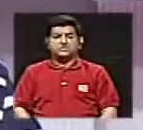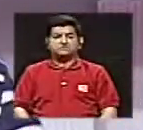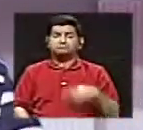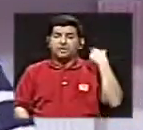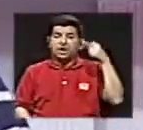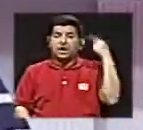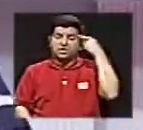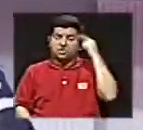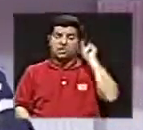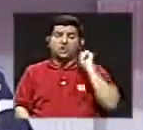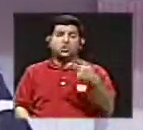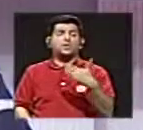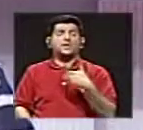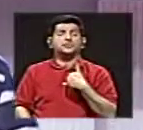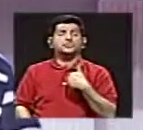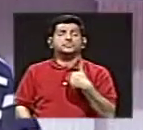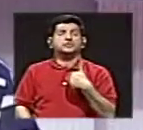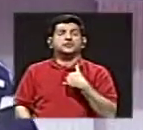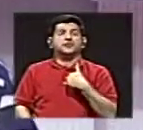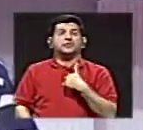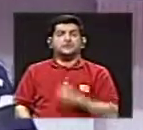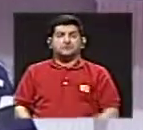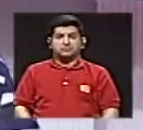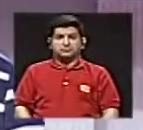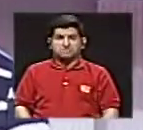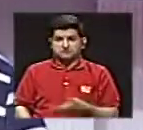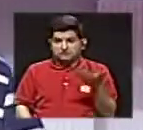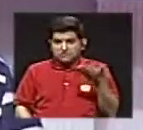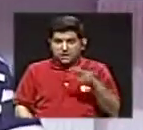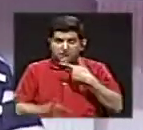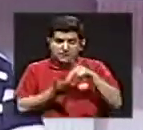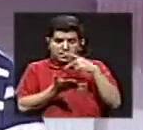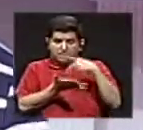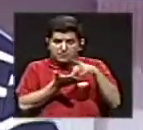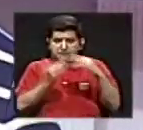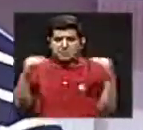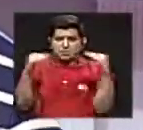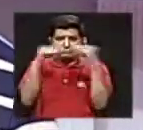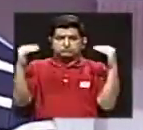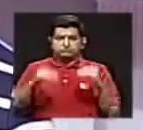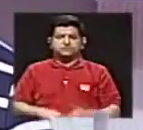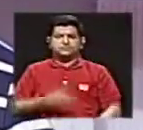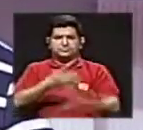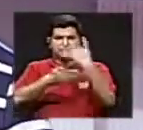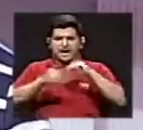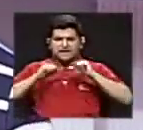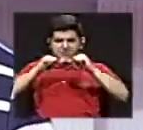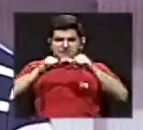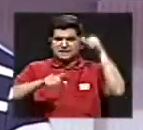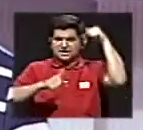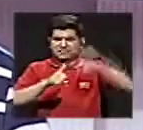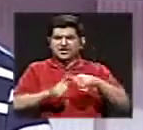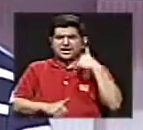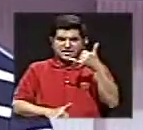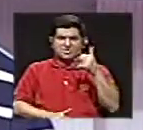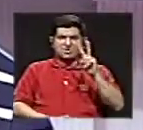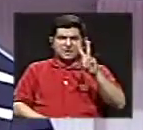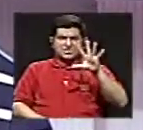el Estado se vería en la obligación de indemnizarnos. Antes de continuar, quiero recordar el